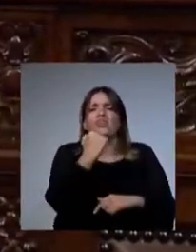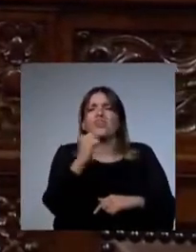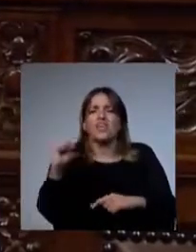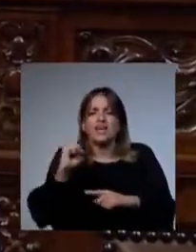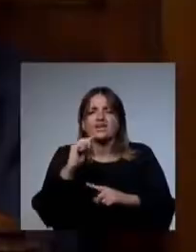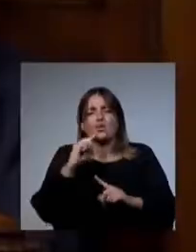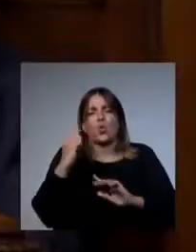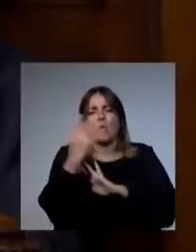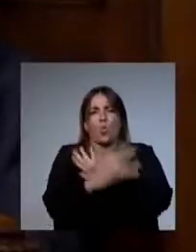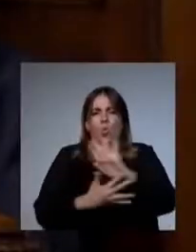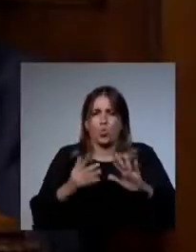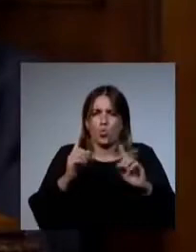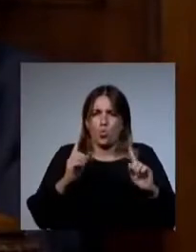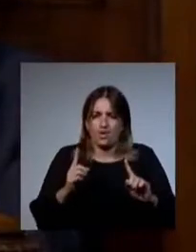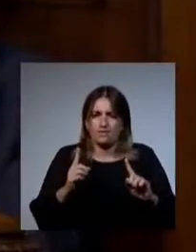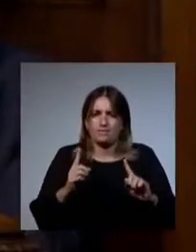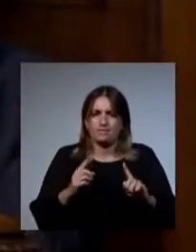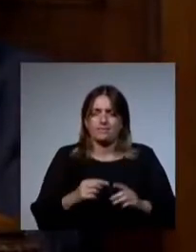país.